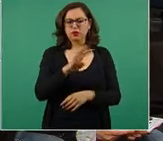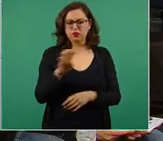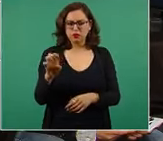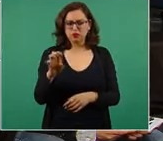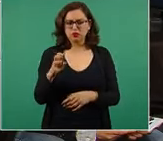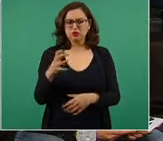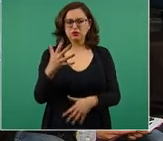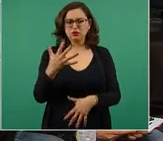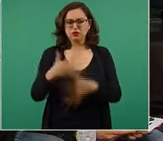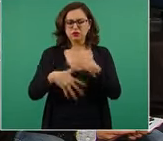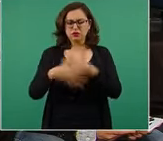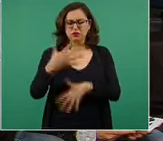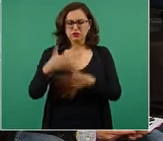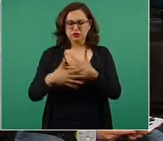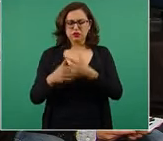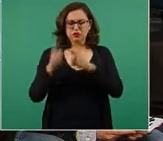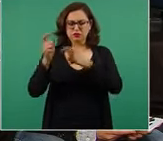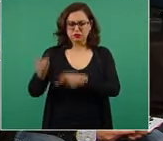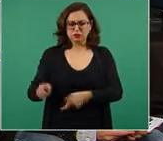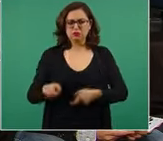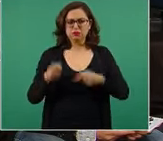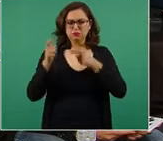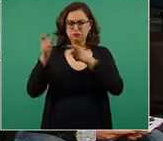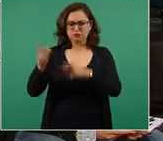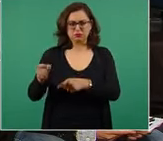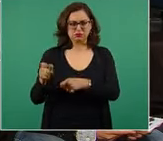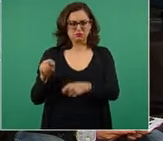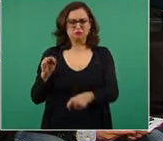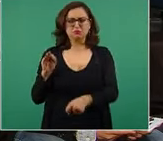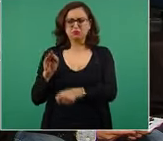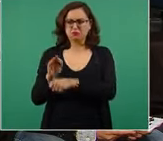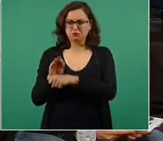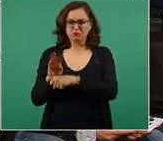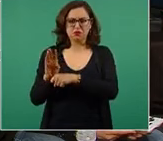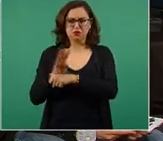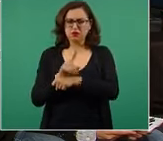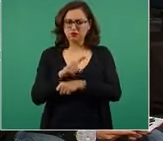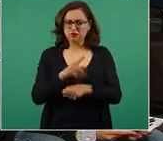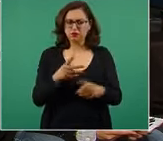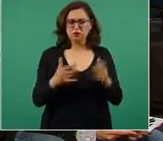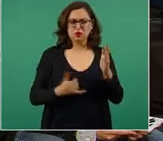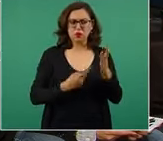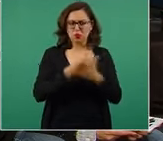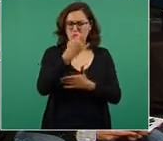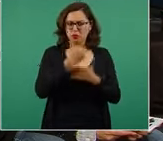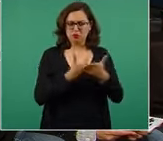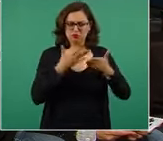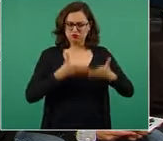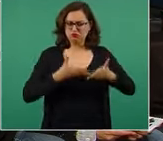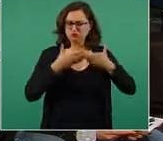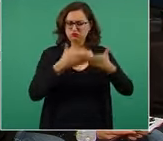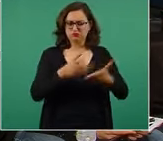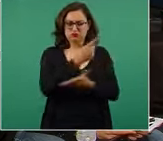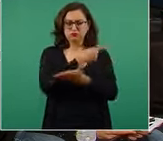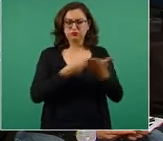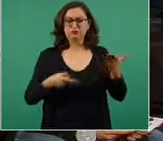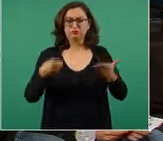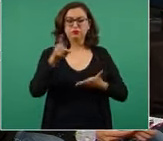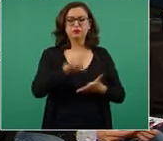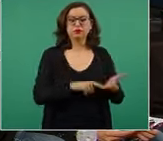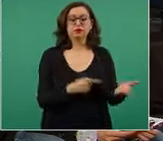415 pescadores ribereños fueron beneficiados porque se detuvo el proyecto. Sin embargo, ahora